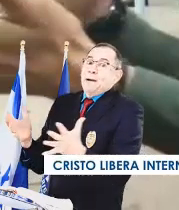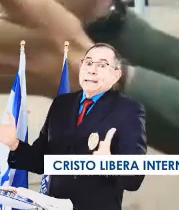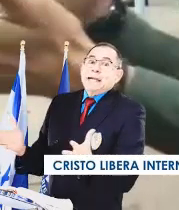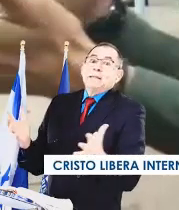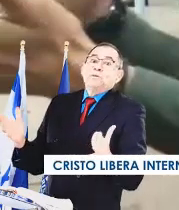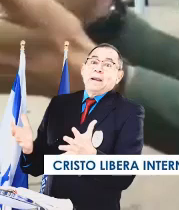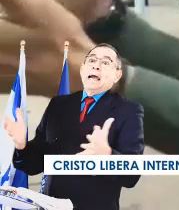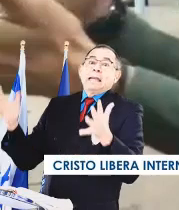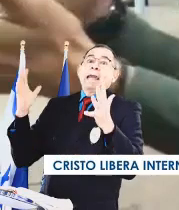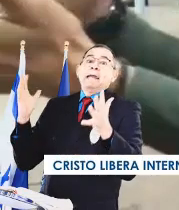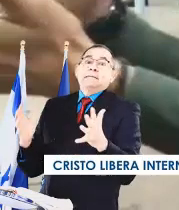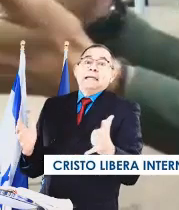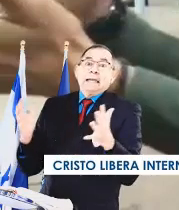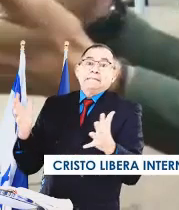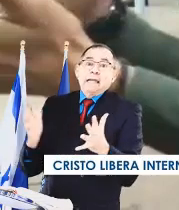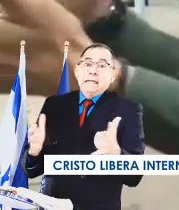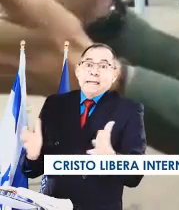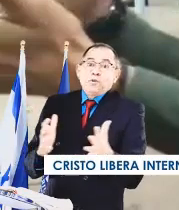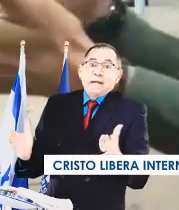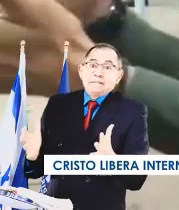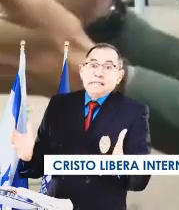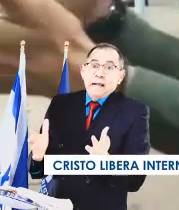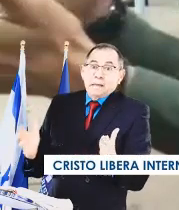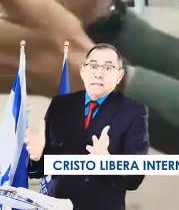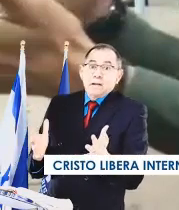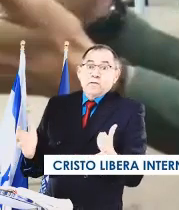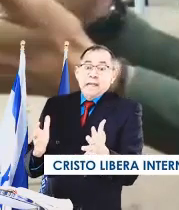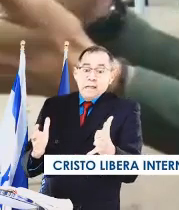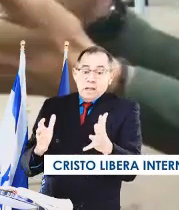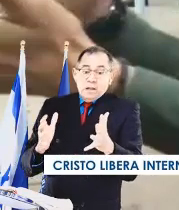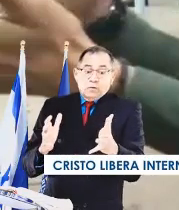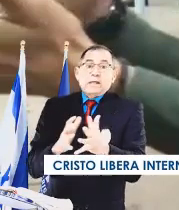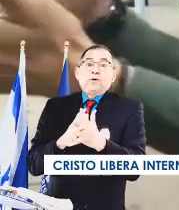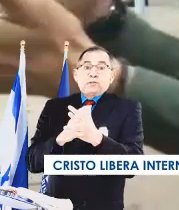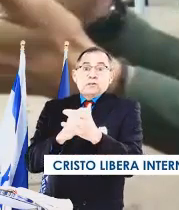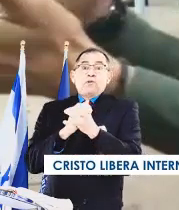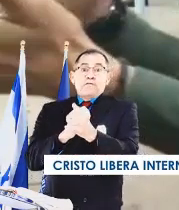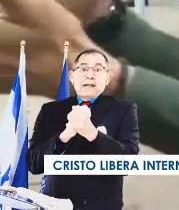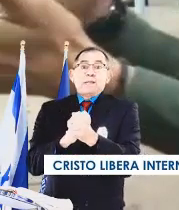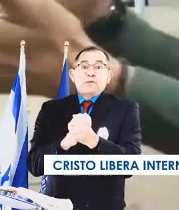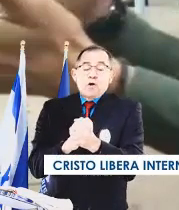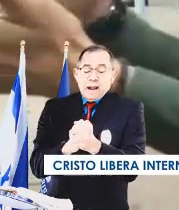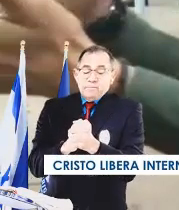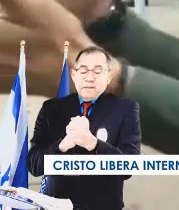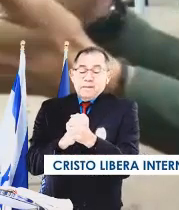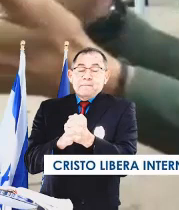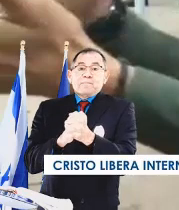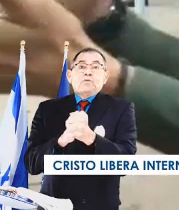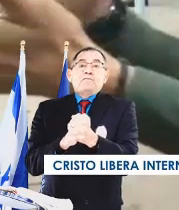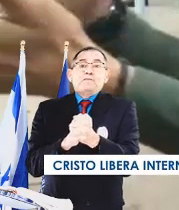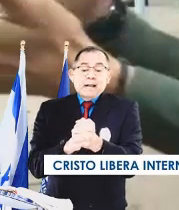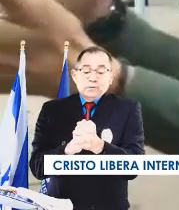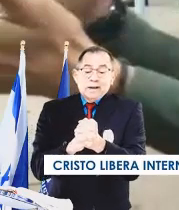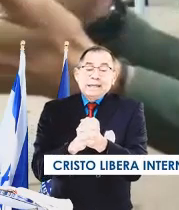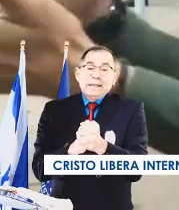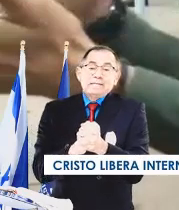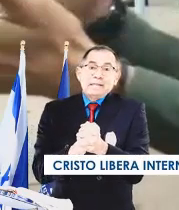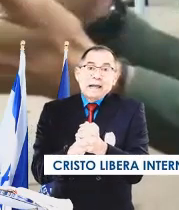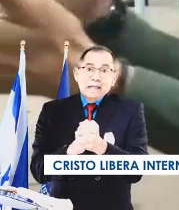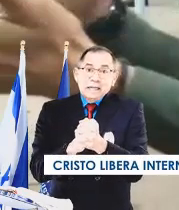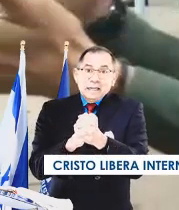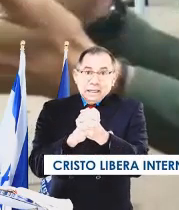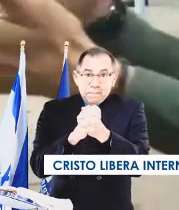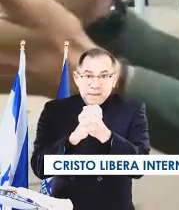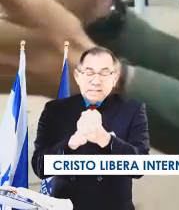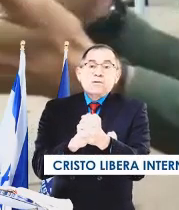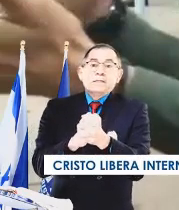al atacando a la gente a la iglesia que no lo hacían Ok usted está unificando ahora unificando a la